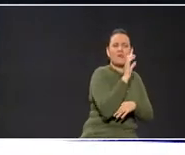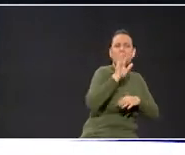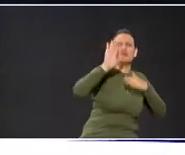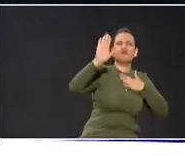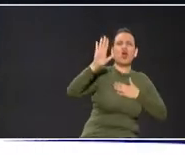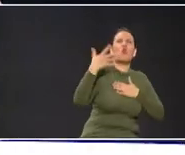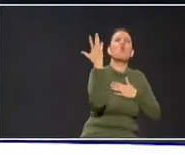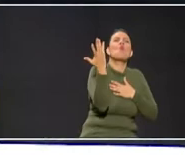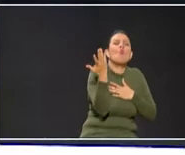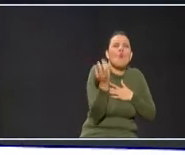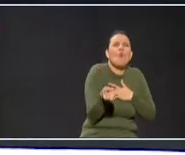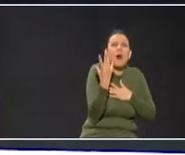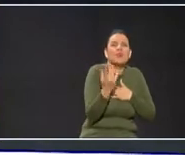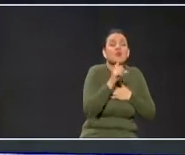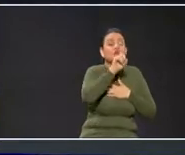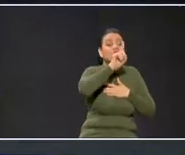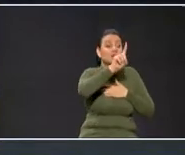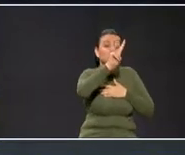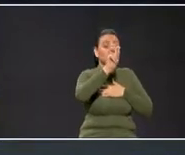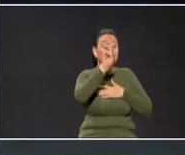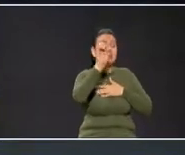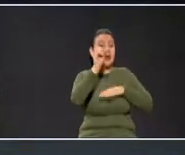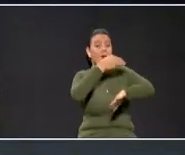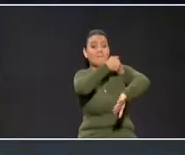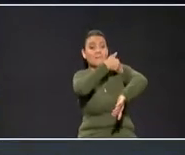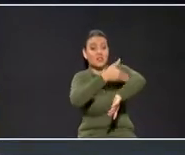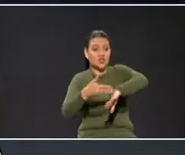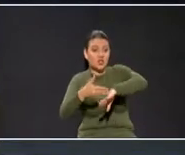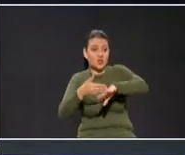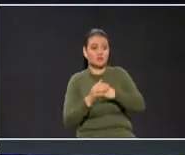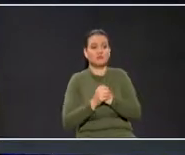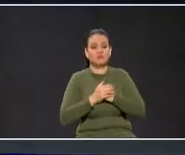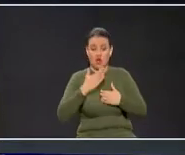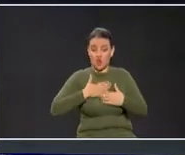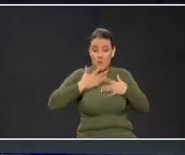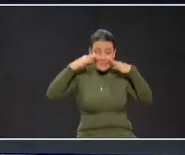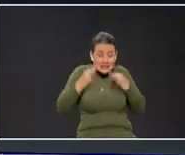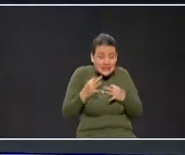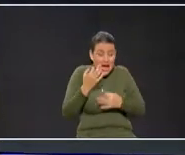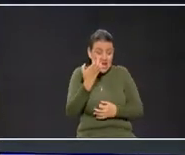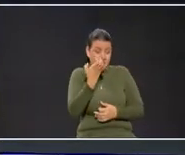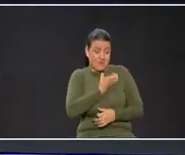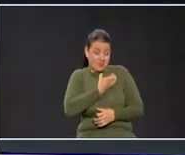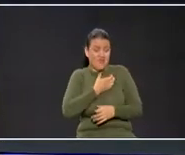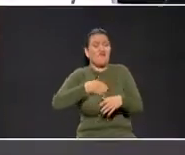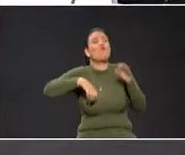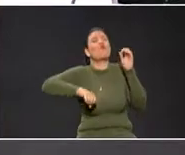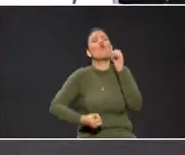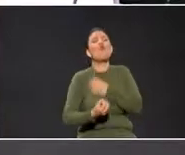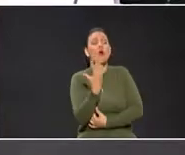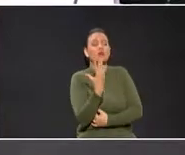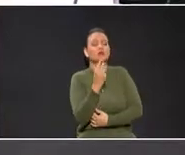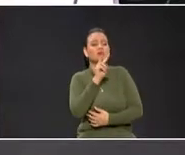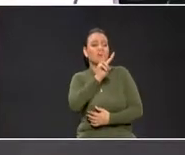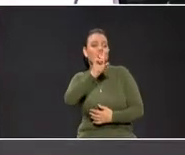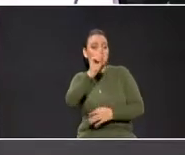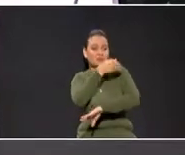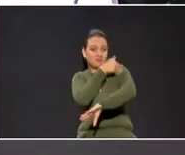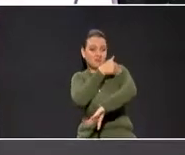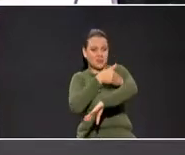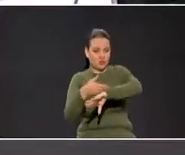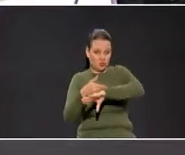la alcaldía nos comprometemos a sembrar 20 millones de árboles en ese sentido que tantos empleos se pueden